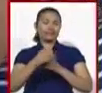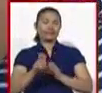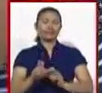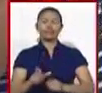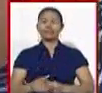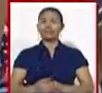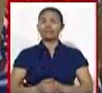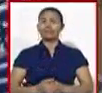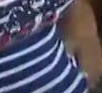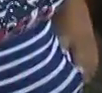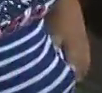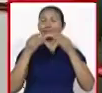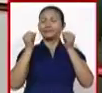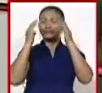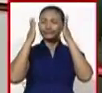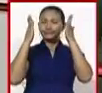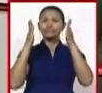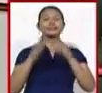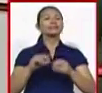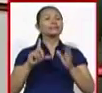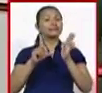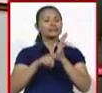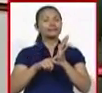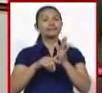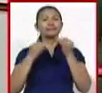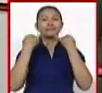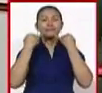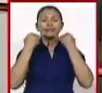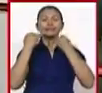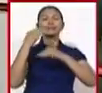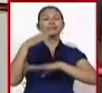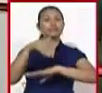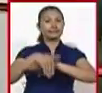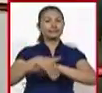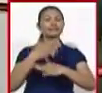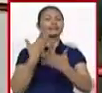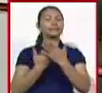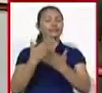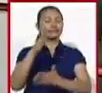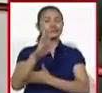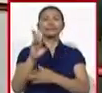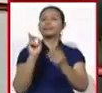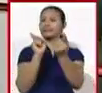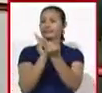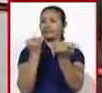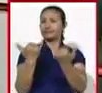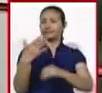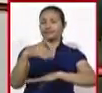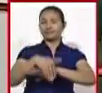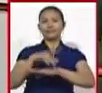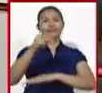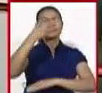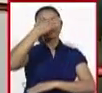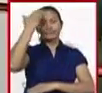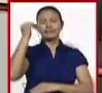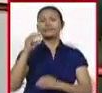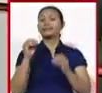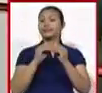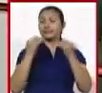Fuerza Especial de Lucha contra el Crimen. Atención, más información en Edición Central. Que tenga una buena tarde, nos reencontramos esta noche. No se